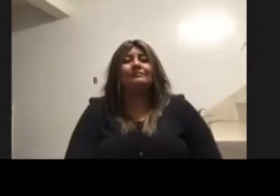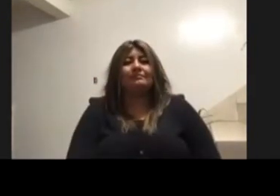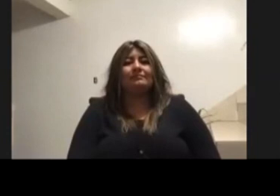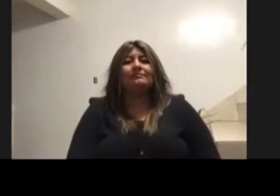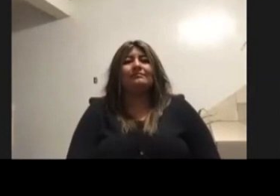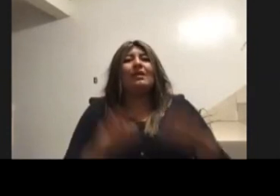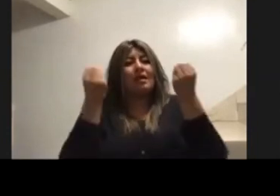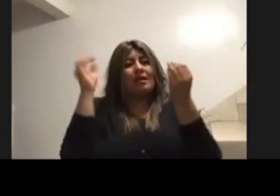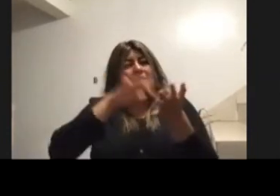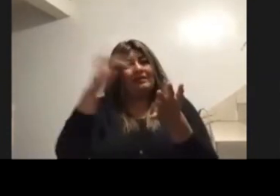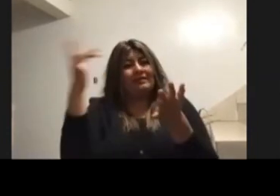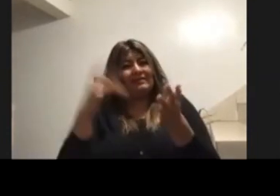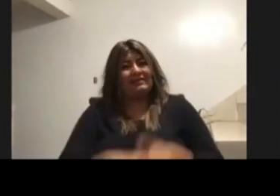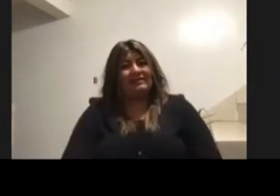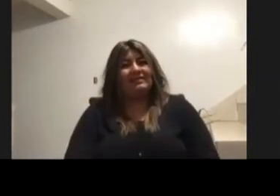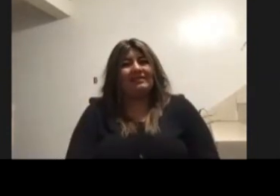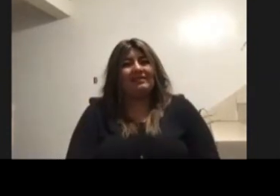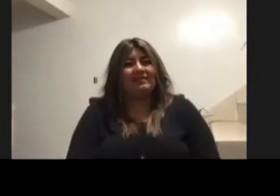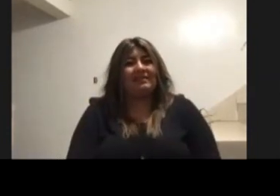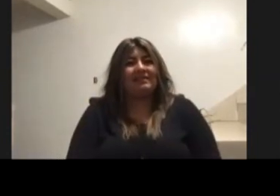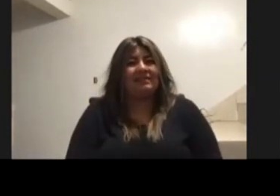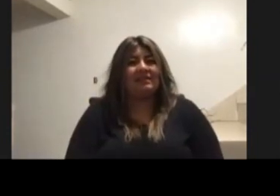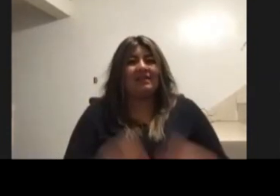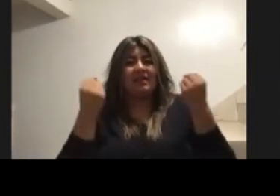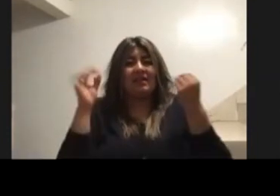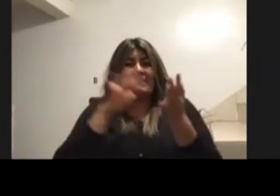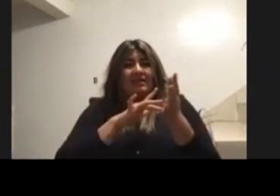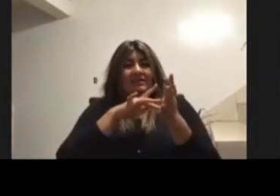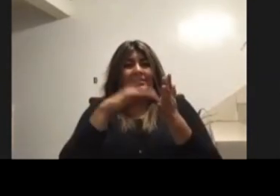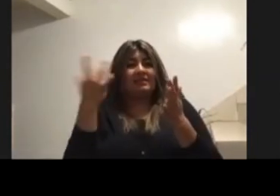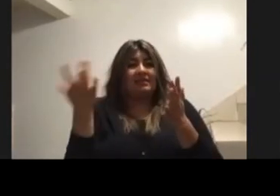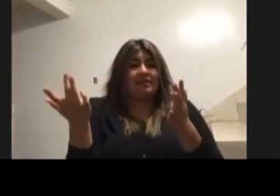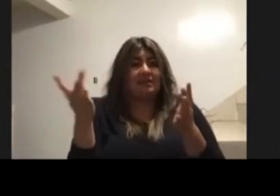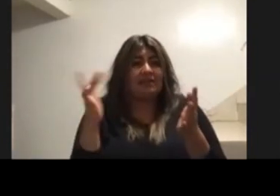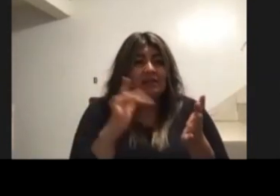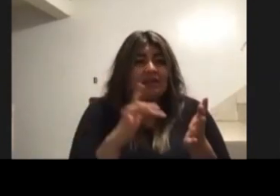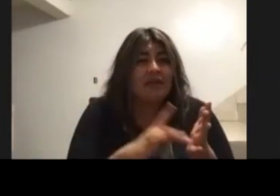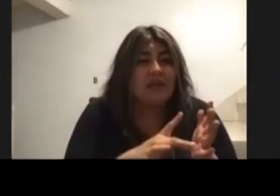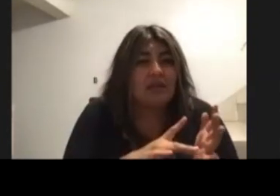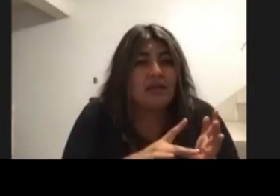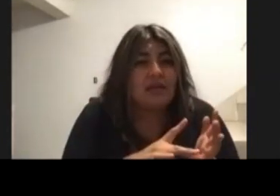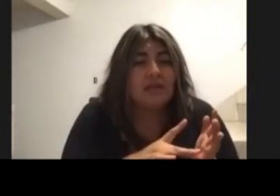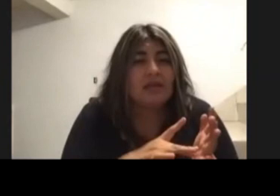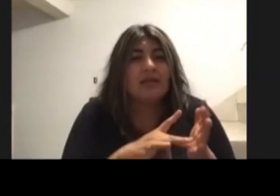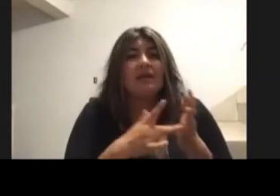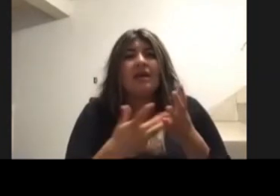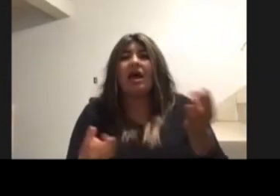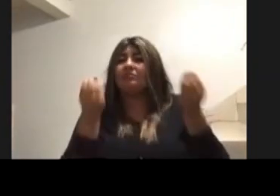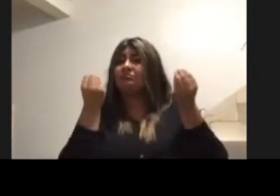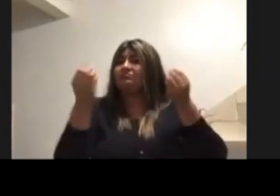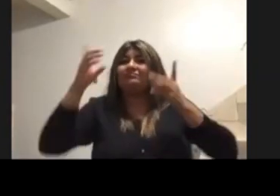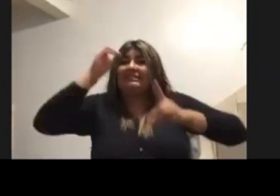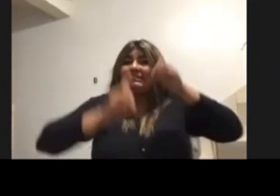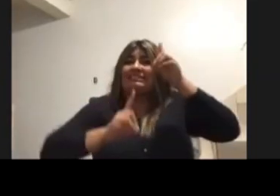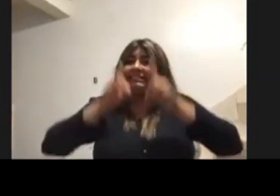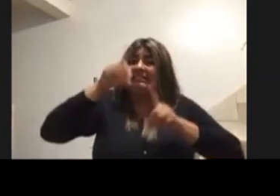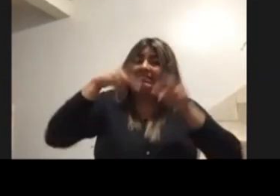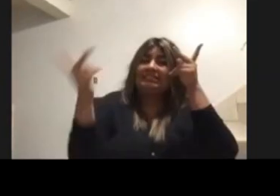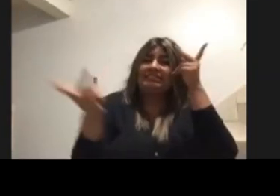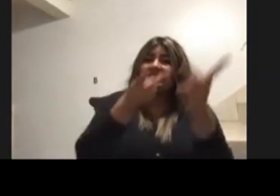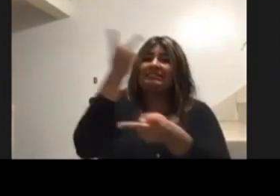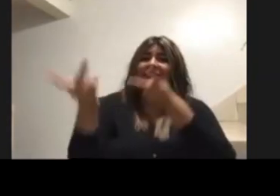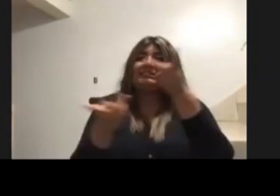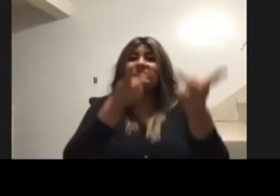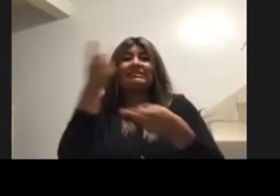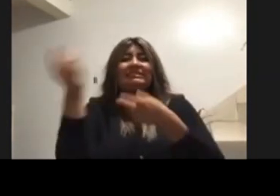Pondré el tuyo y de quienes quieran, porque sí tenemos una gran cantidad de inquietudes, Y afortunadamente esto además está